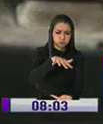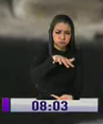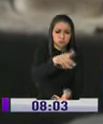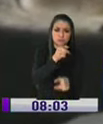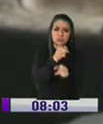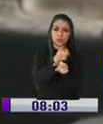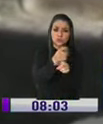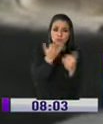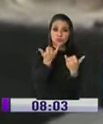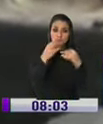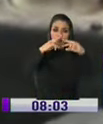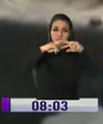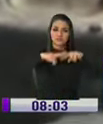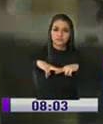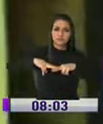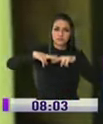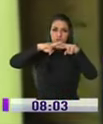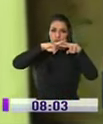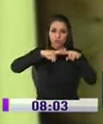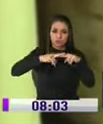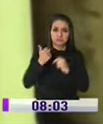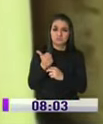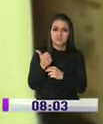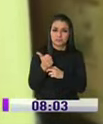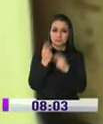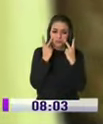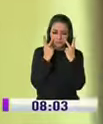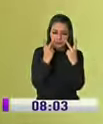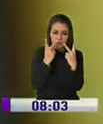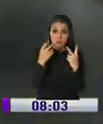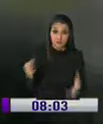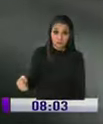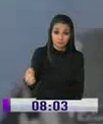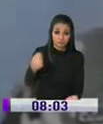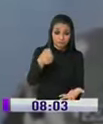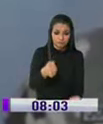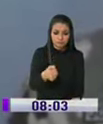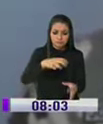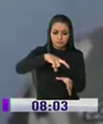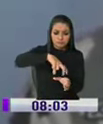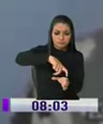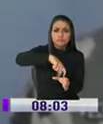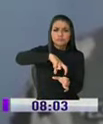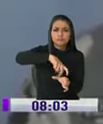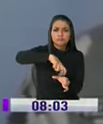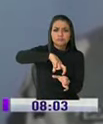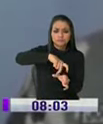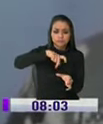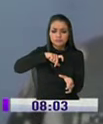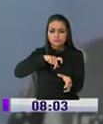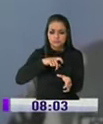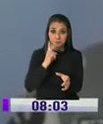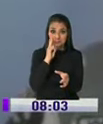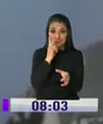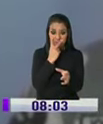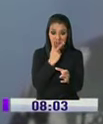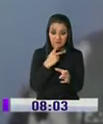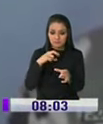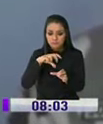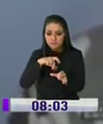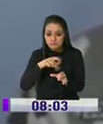respectiva inspección. Al momento de hacerla, se pudo analizar mediante la observación y de igual